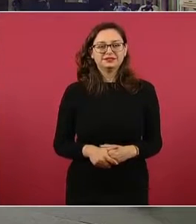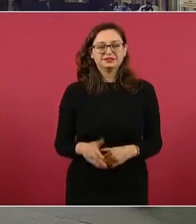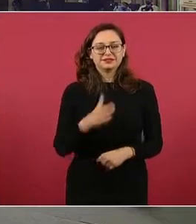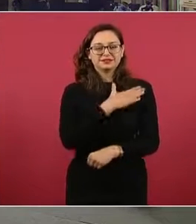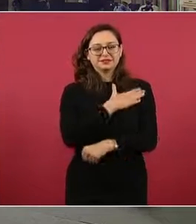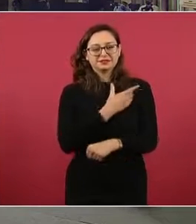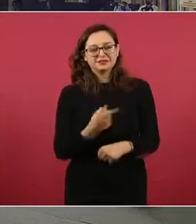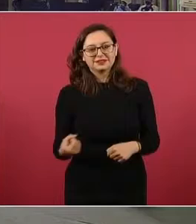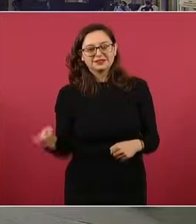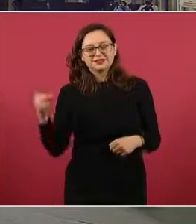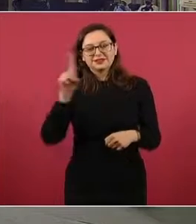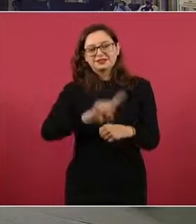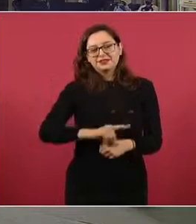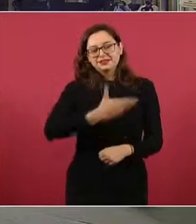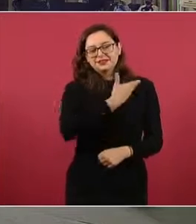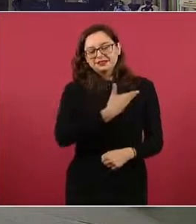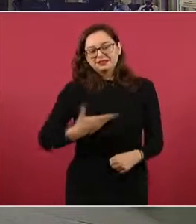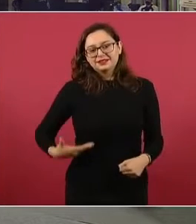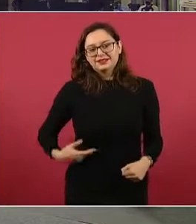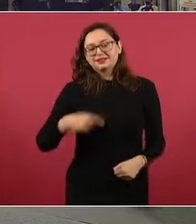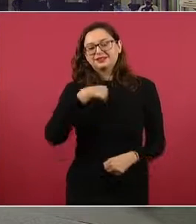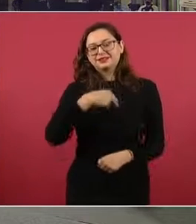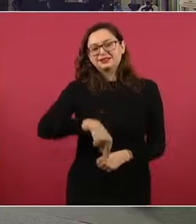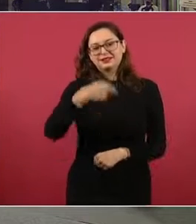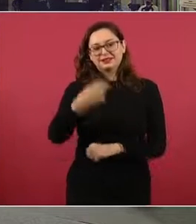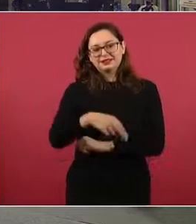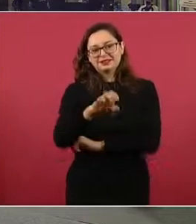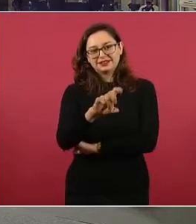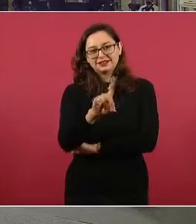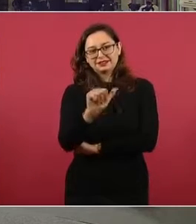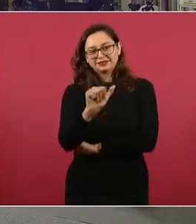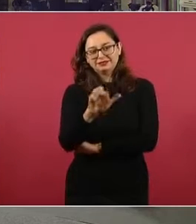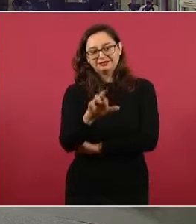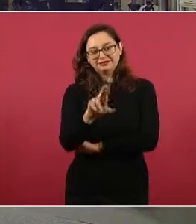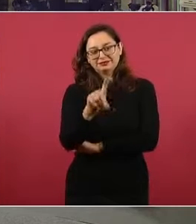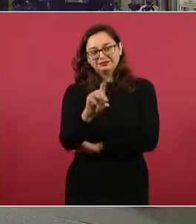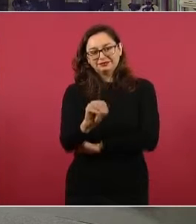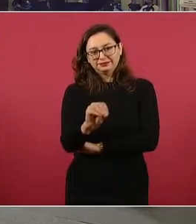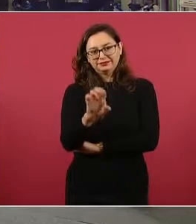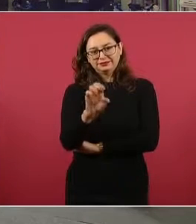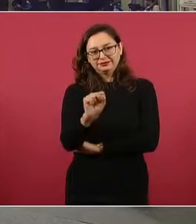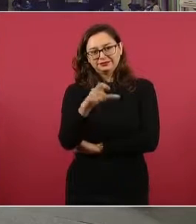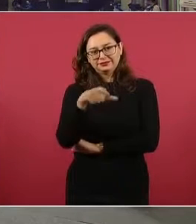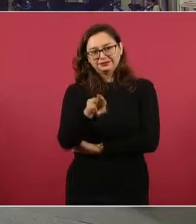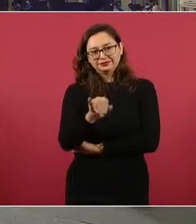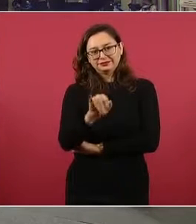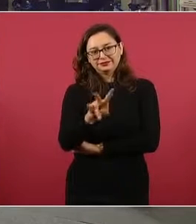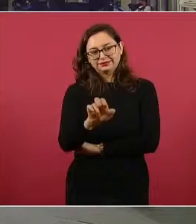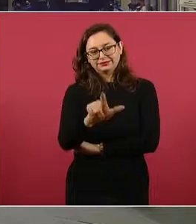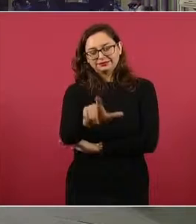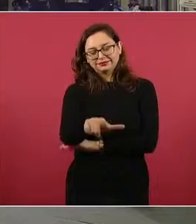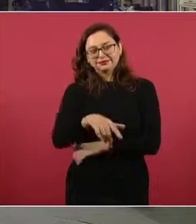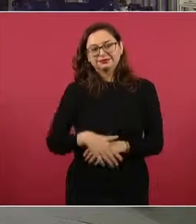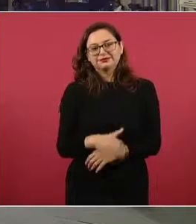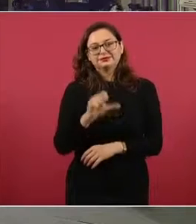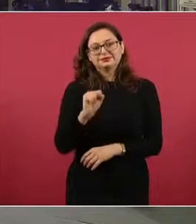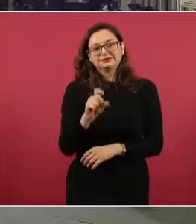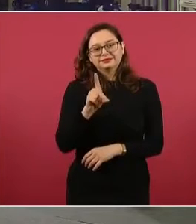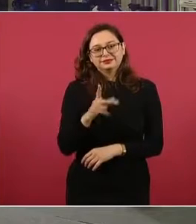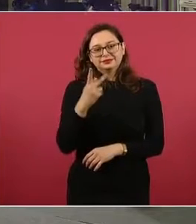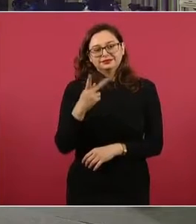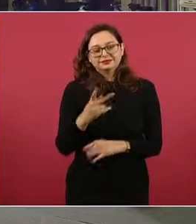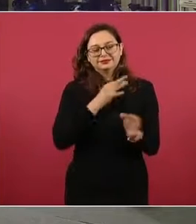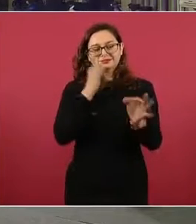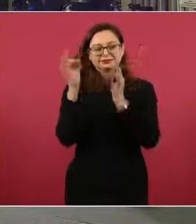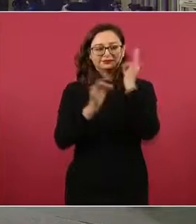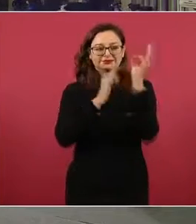Eduardo Esquivel Ancona, SDP Noticias. Señor presidente, yo quisiera